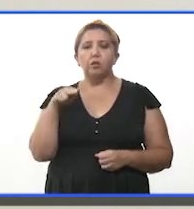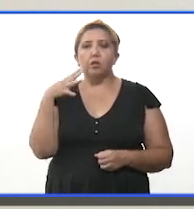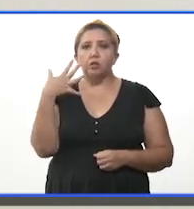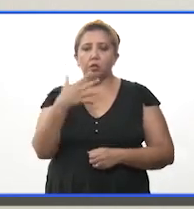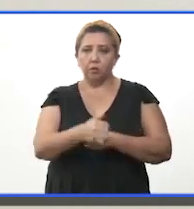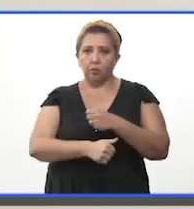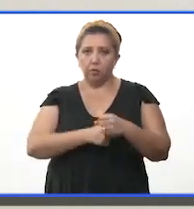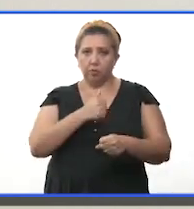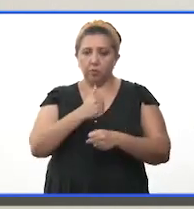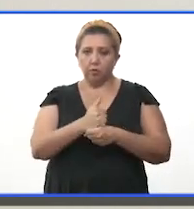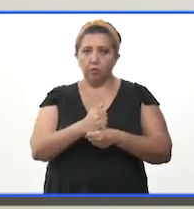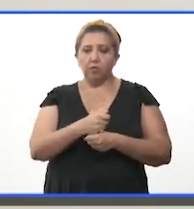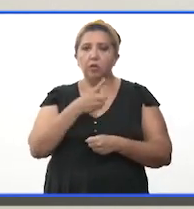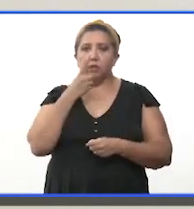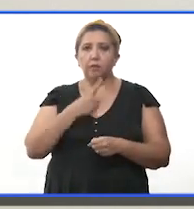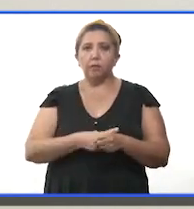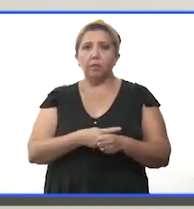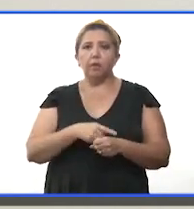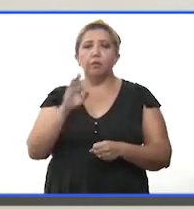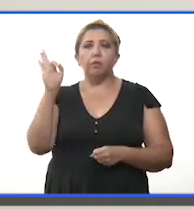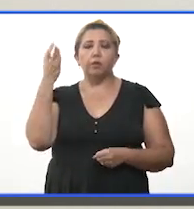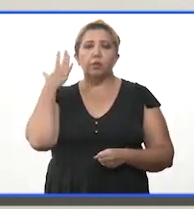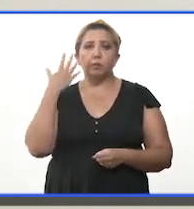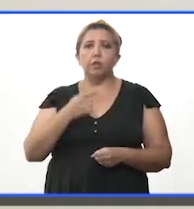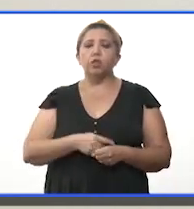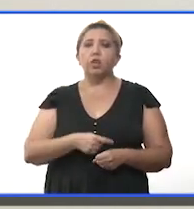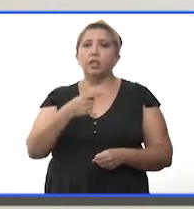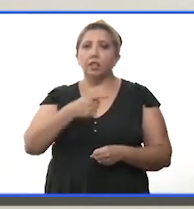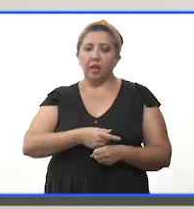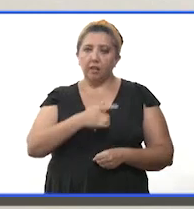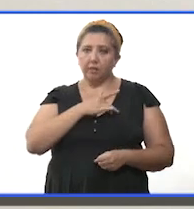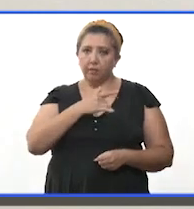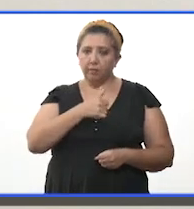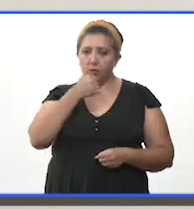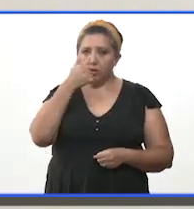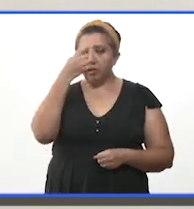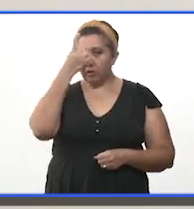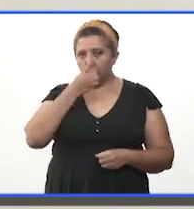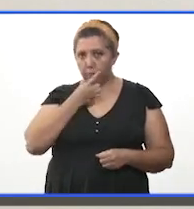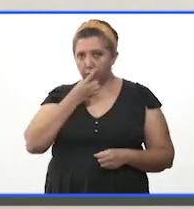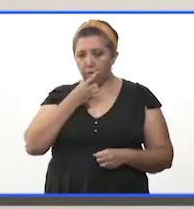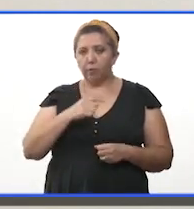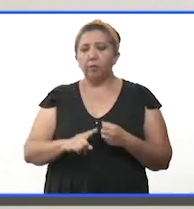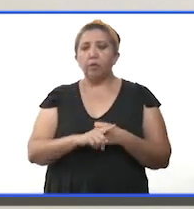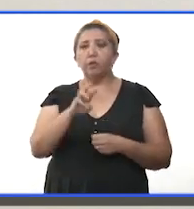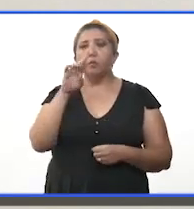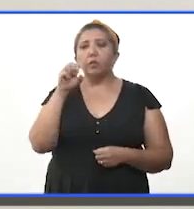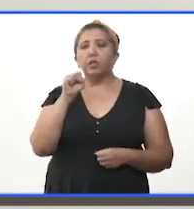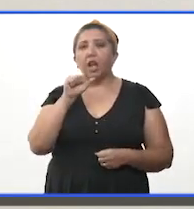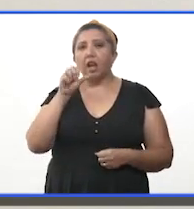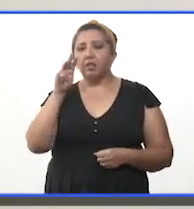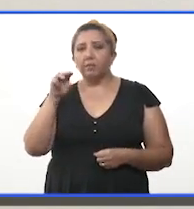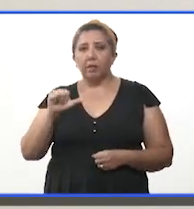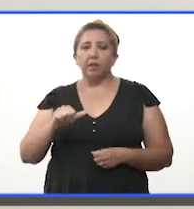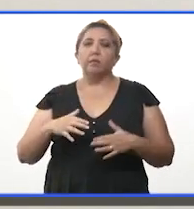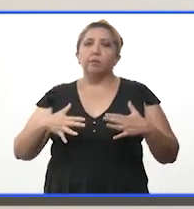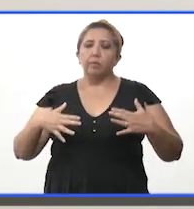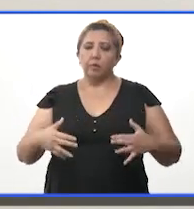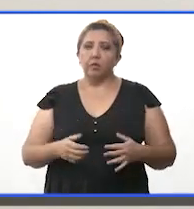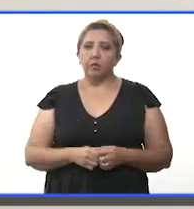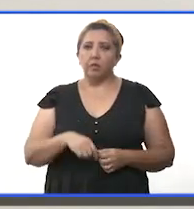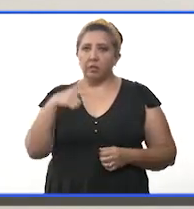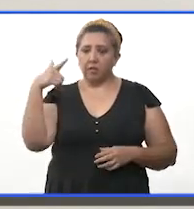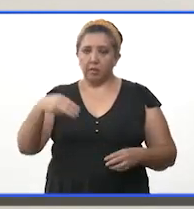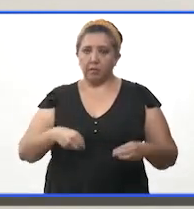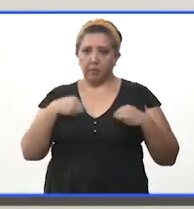85 años. Sus principales enfermedades fueron hipertensión arterial, diabetes, inmunosupresión, asma y obesidad.